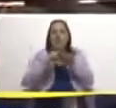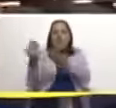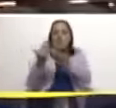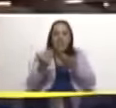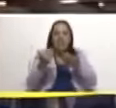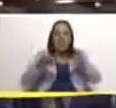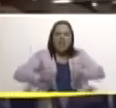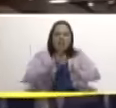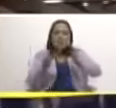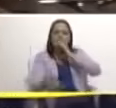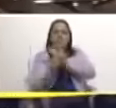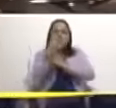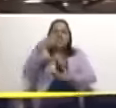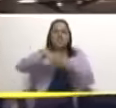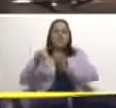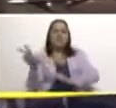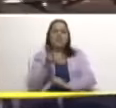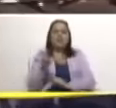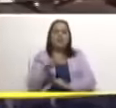caminos de la traición a Venezuela.